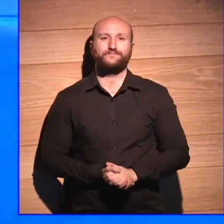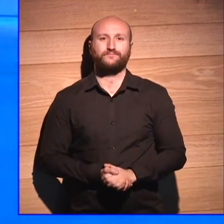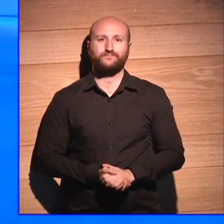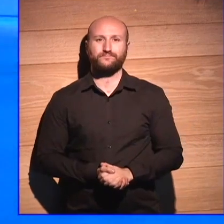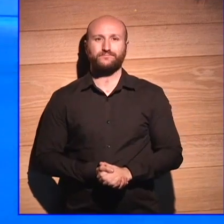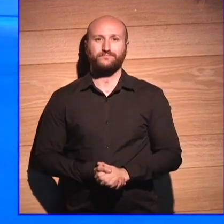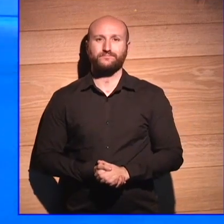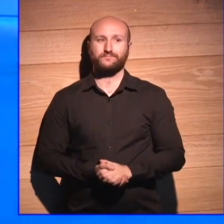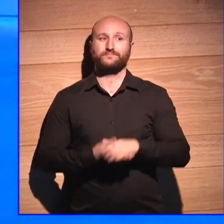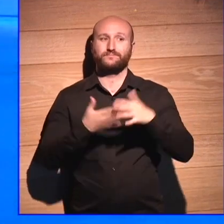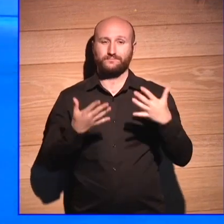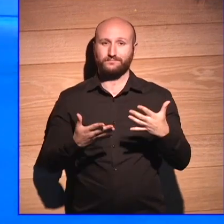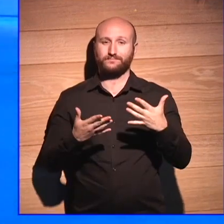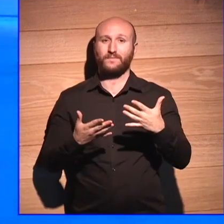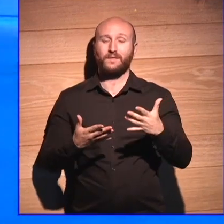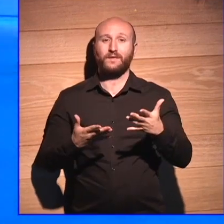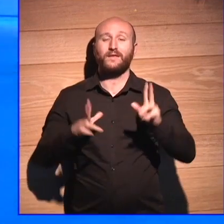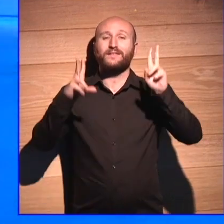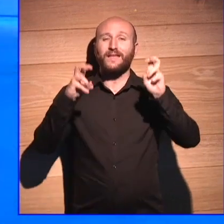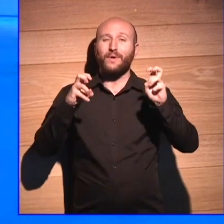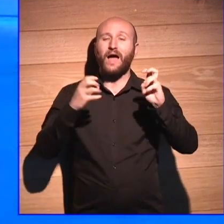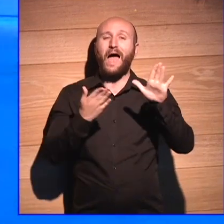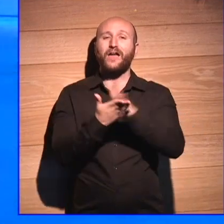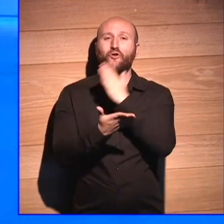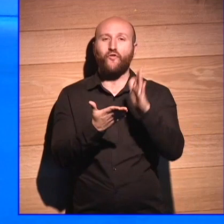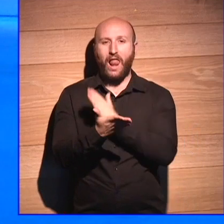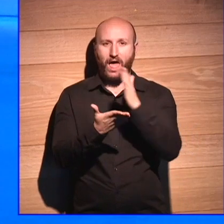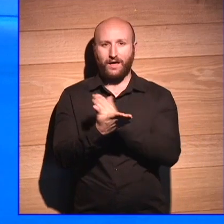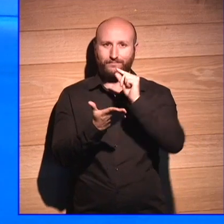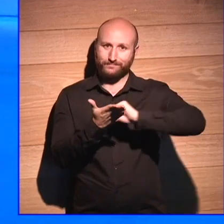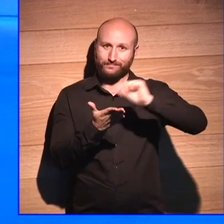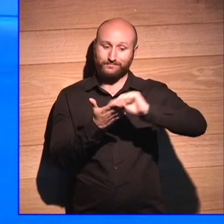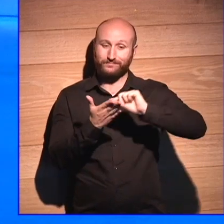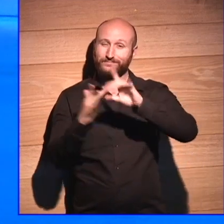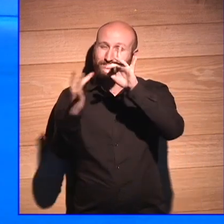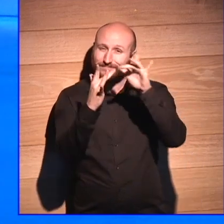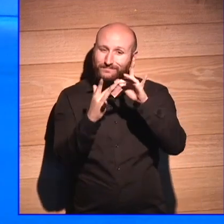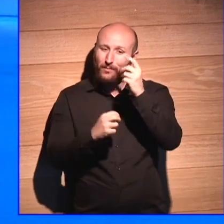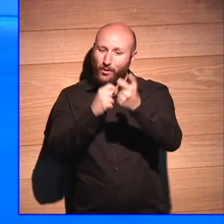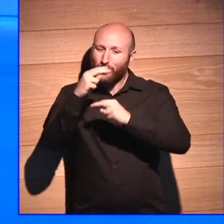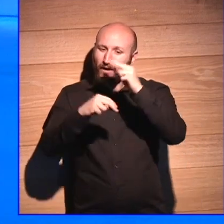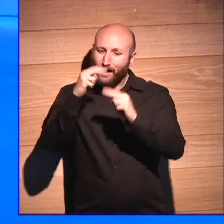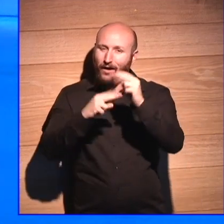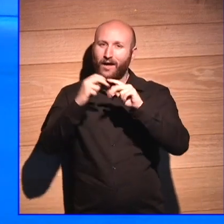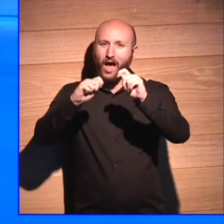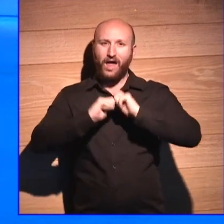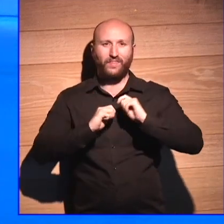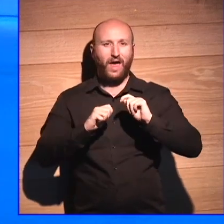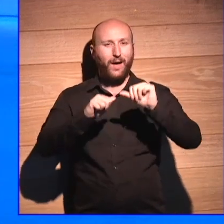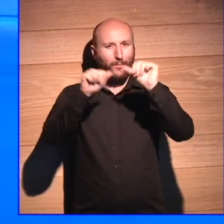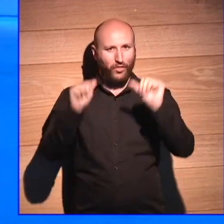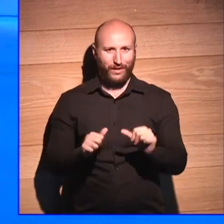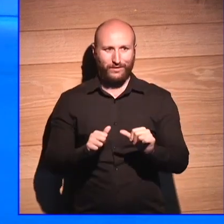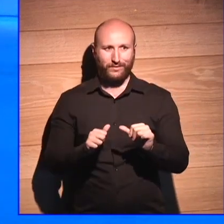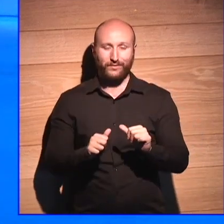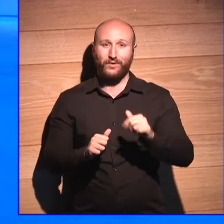el leitmotiv de la novela es que las relaciones que vamos construyendo a su vez nos modelan. Esto Robert Solomon, que